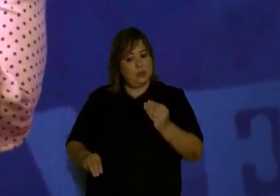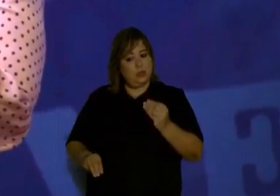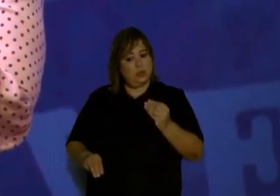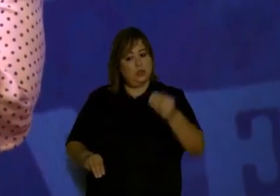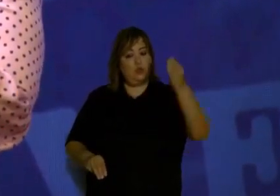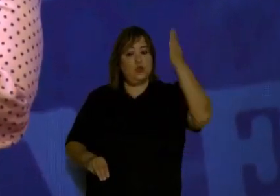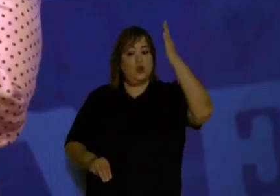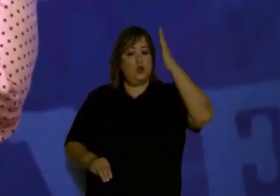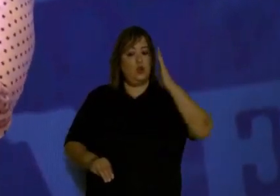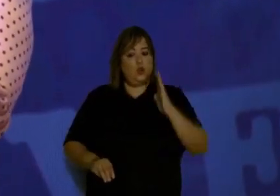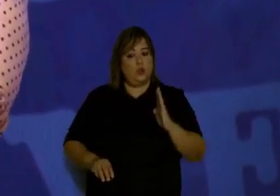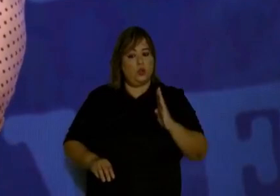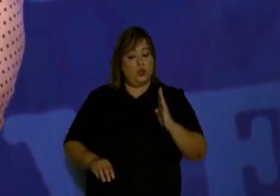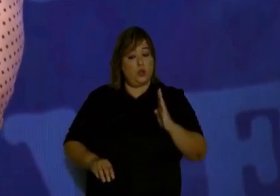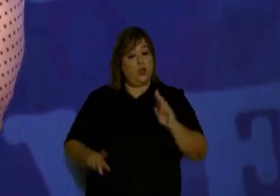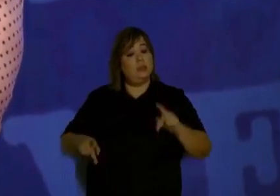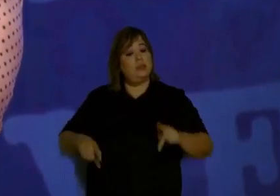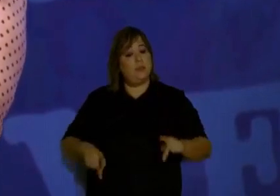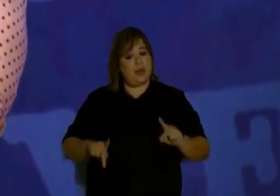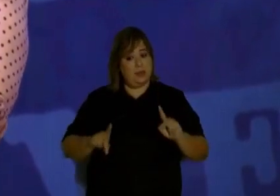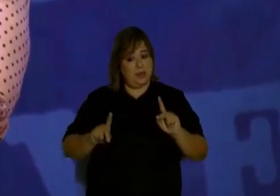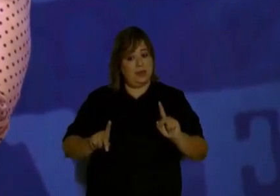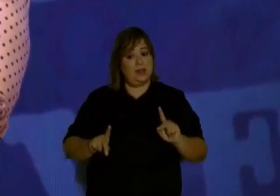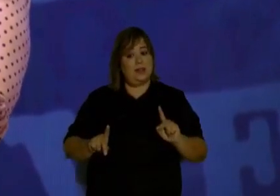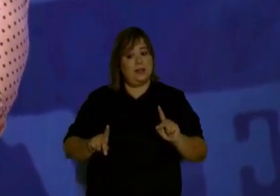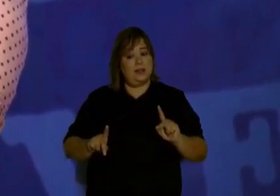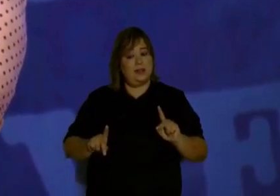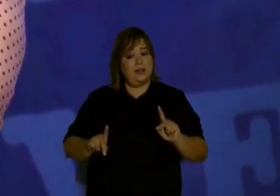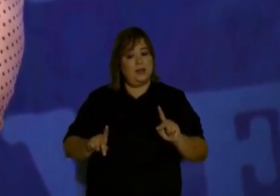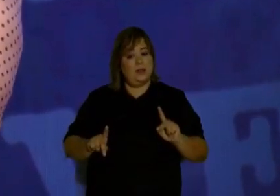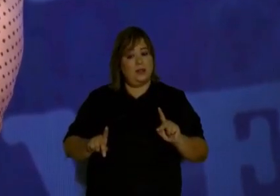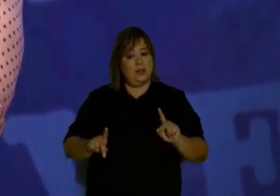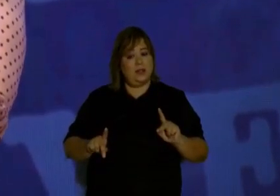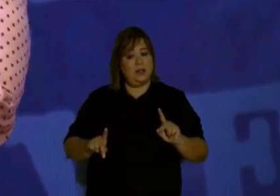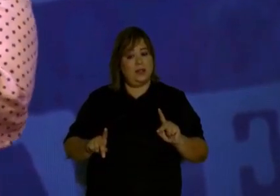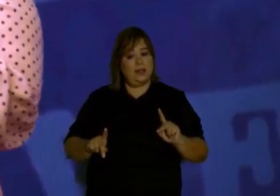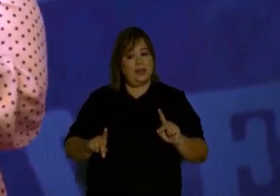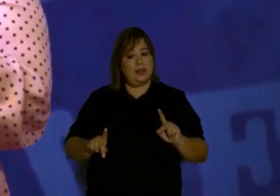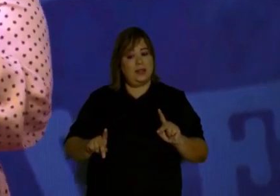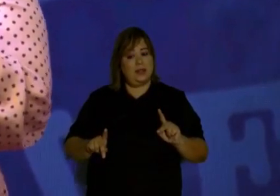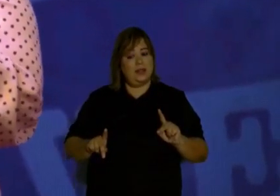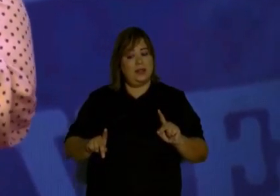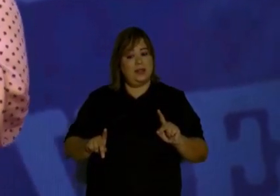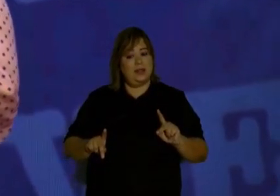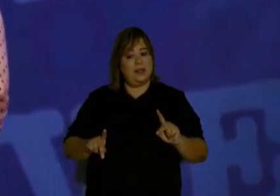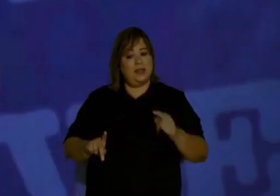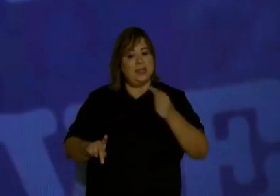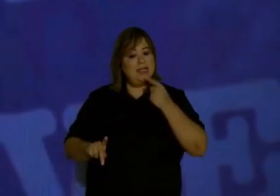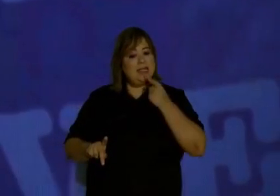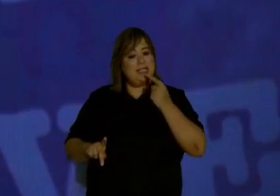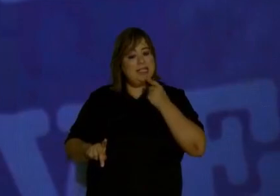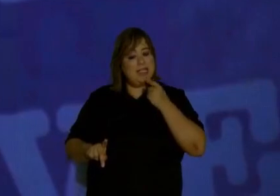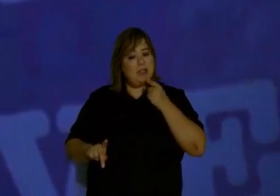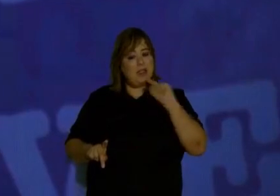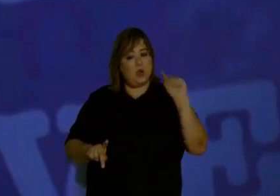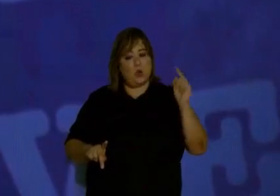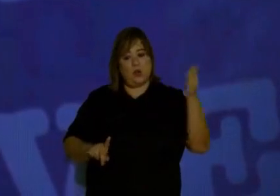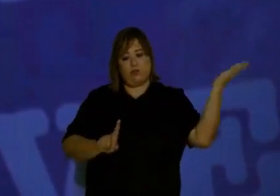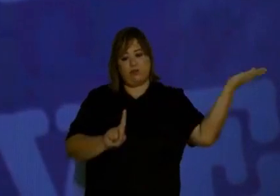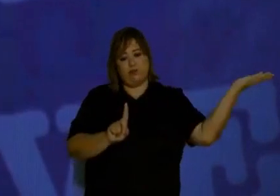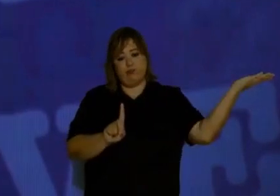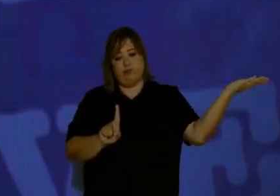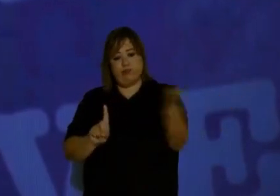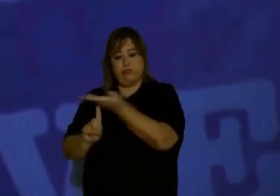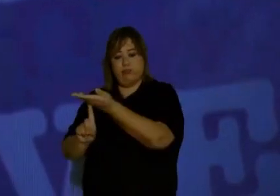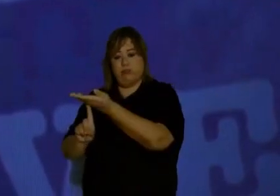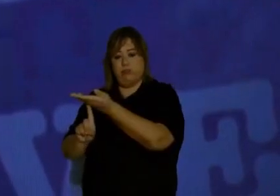Dios permitió que tu vida terminara. Y lo que le cortaron fue precisamente la cabeza de